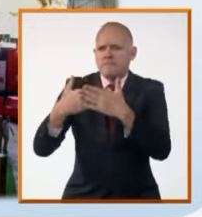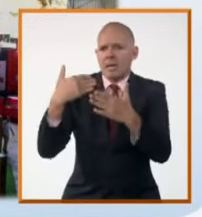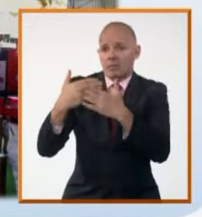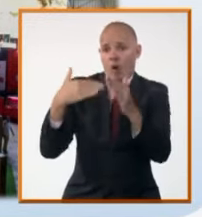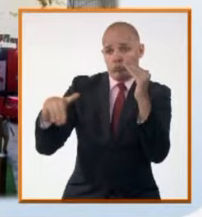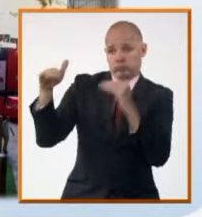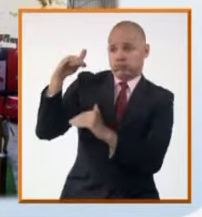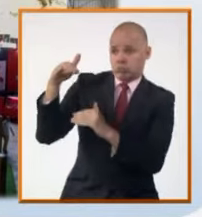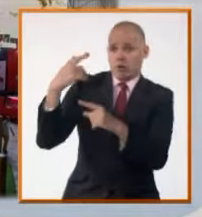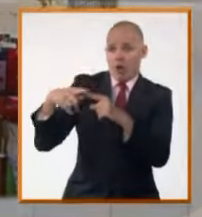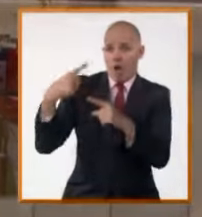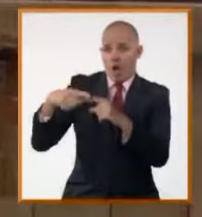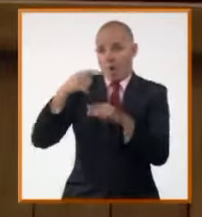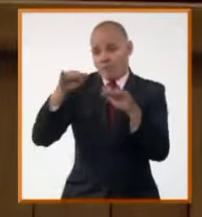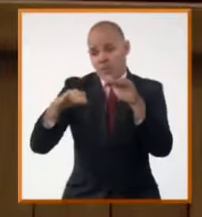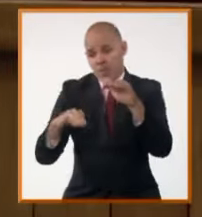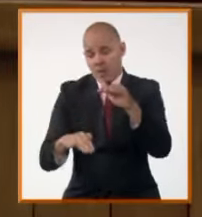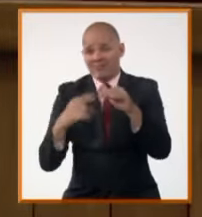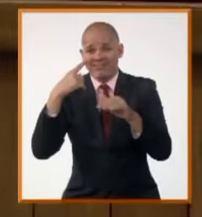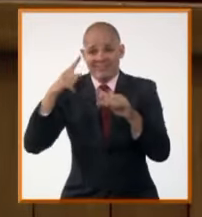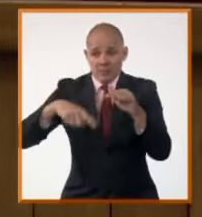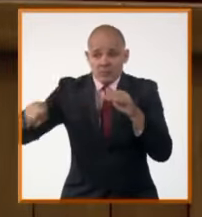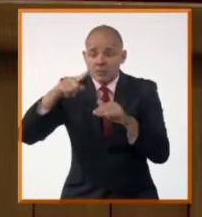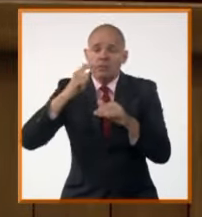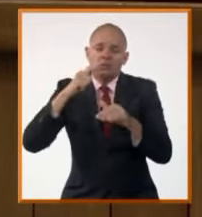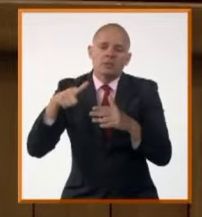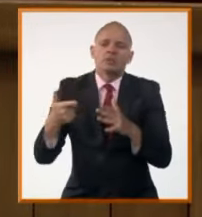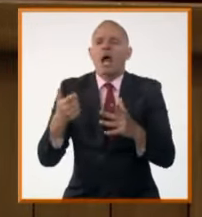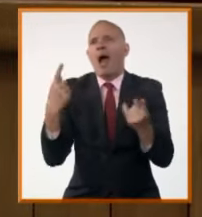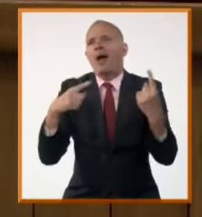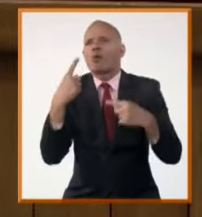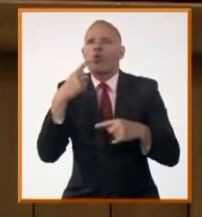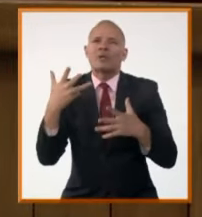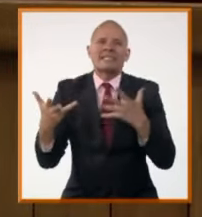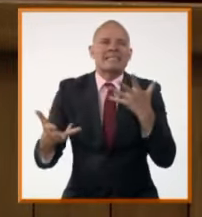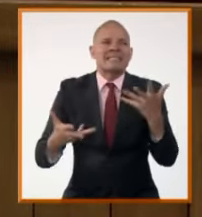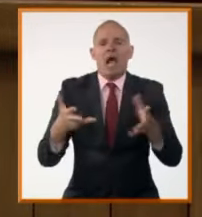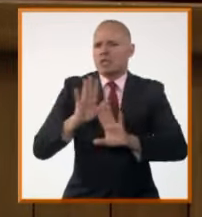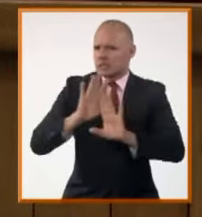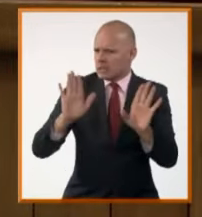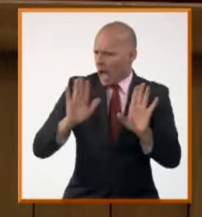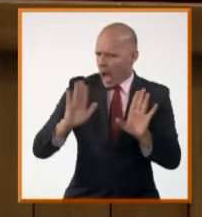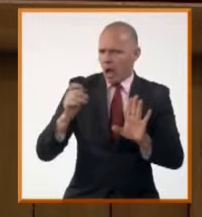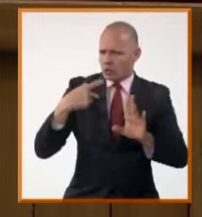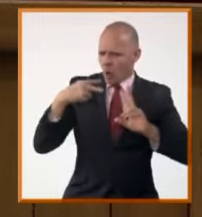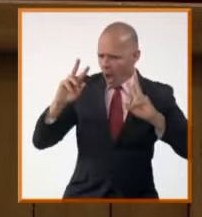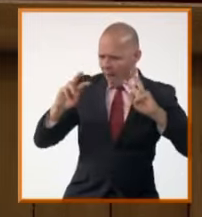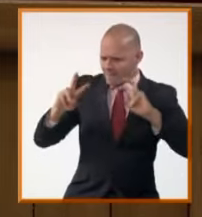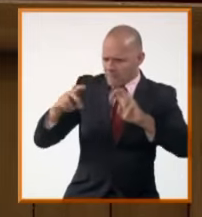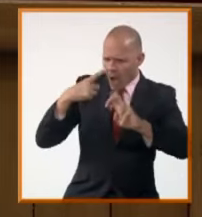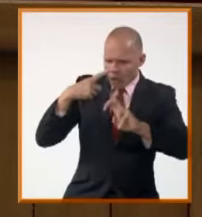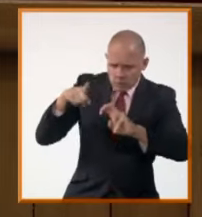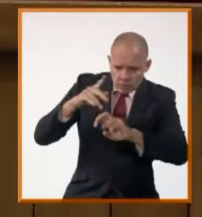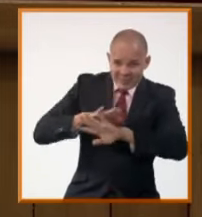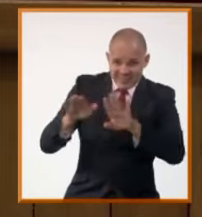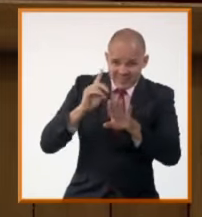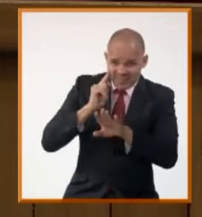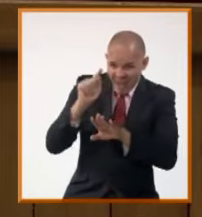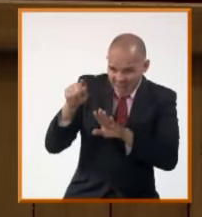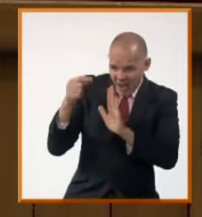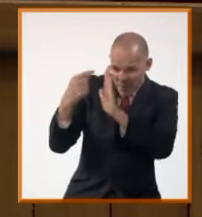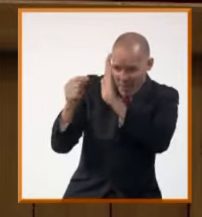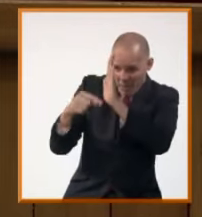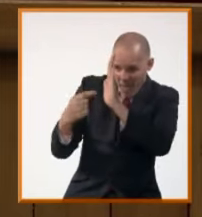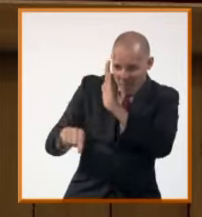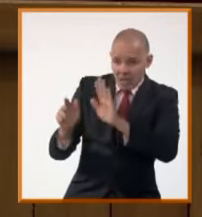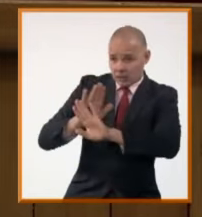las estructuras de gobierno. Este es un asunto que está bien diagnosticado, se vienen tomando medidas concretas bajo